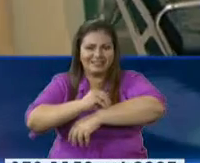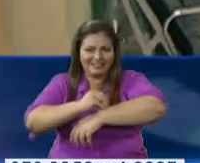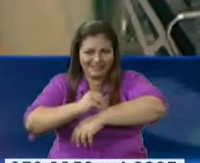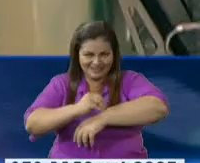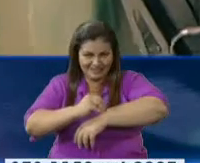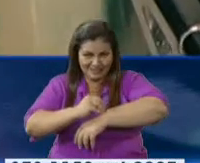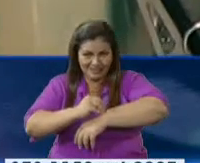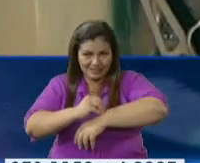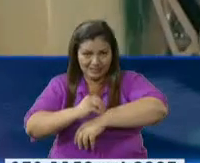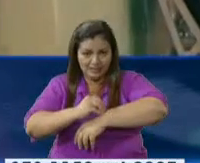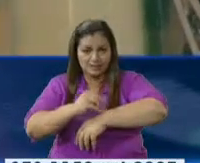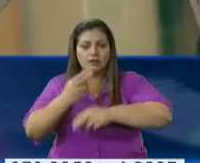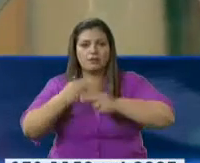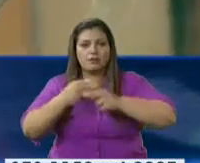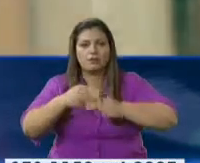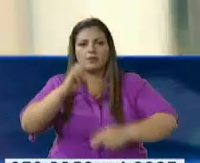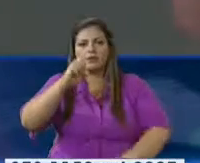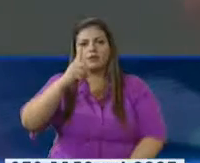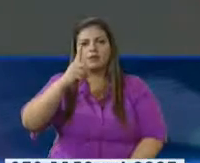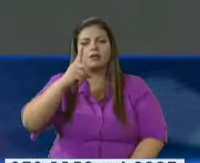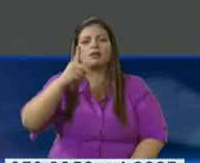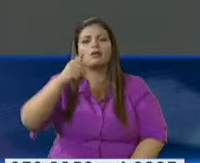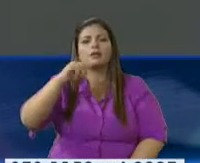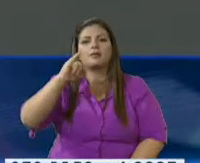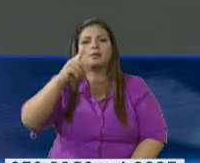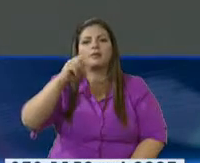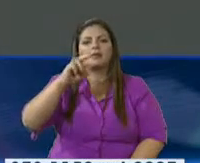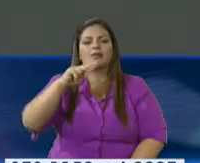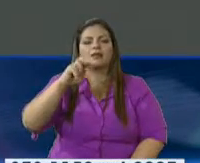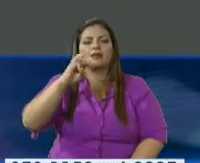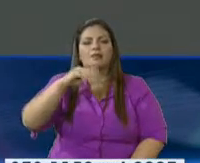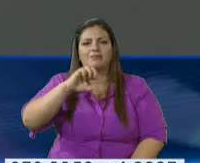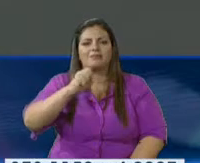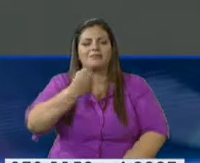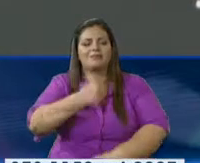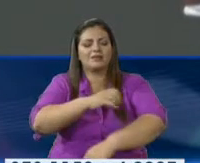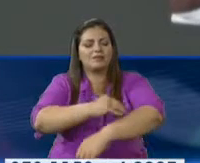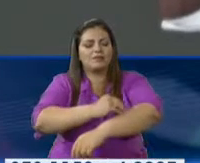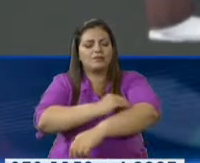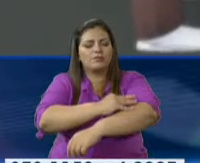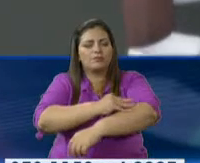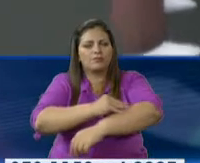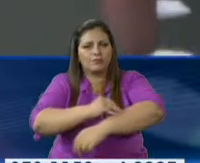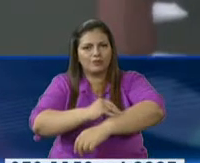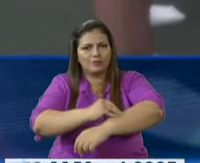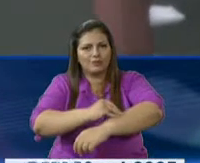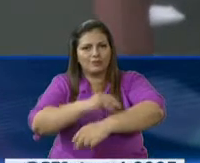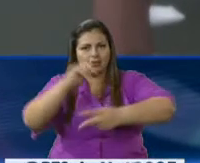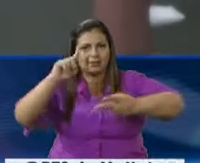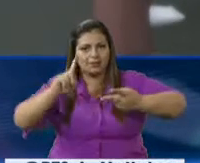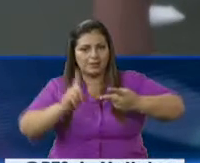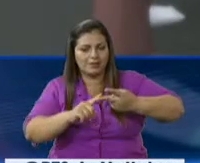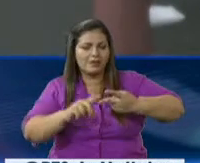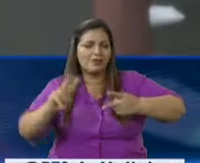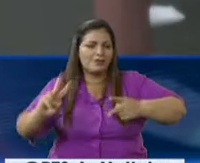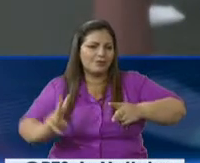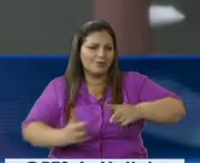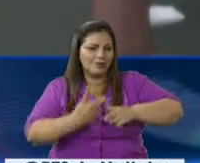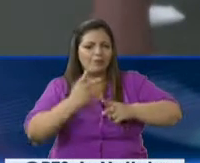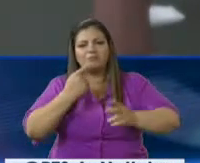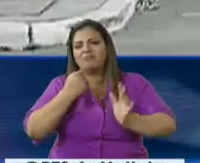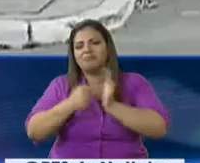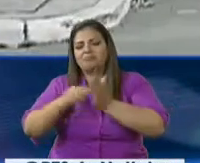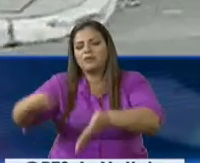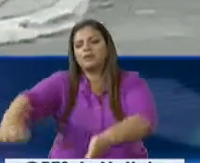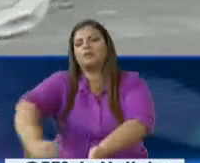rompen unos vasitos capilares y se producen las ampollas. Y la más grave. Y la otra quemadura, que es la de tercer grado, que complica